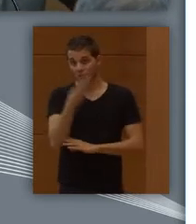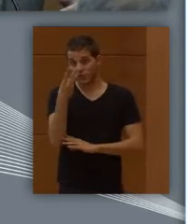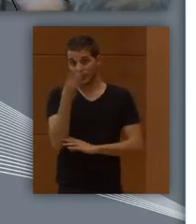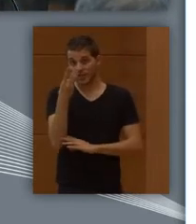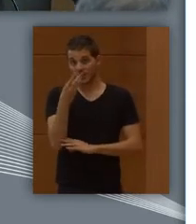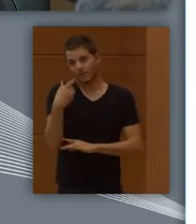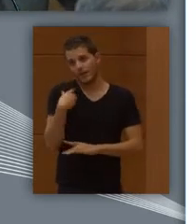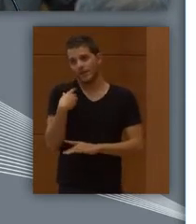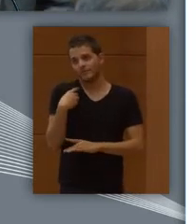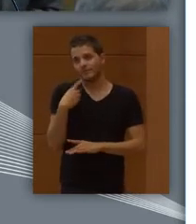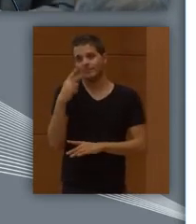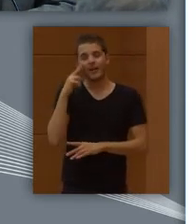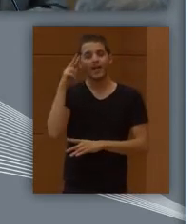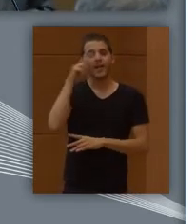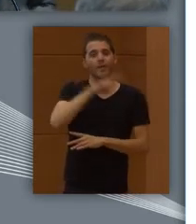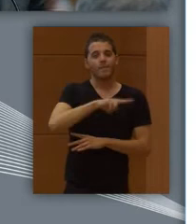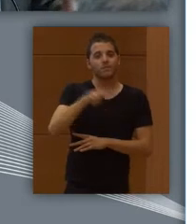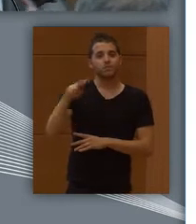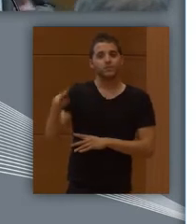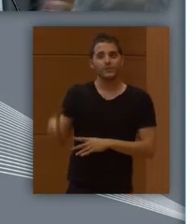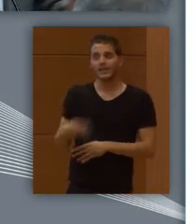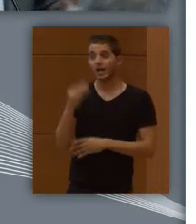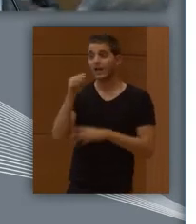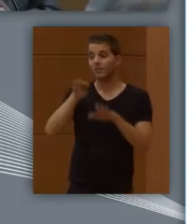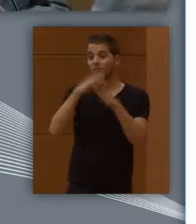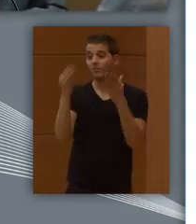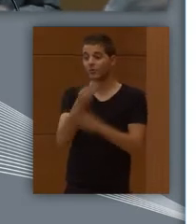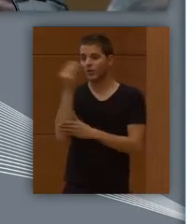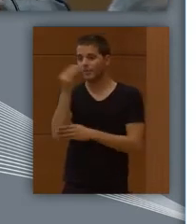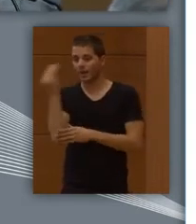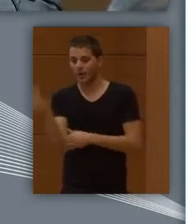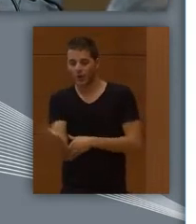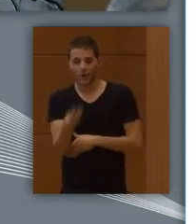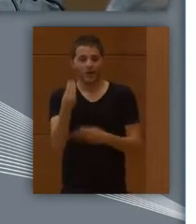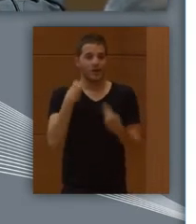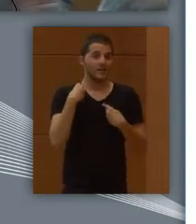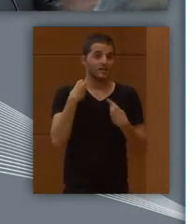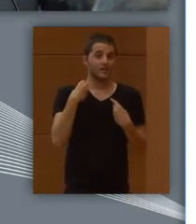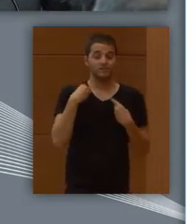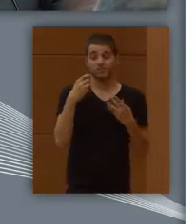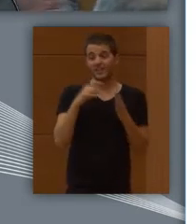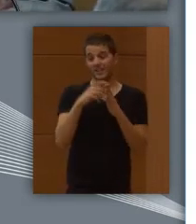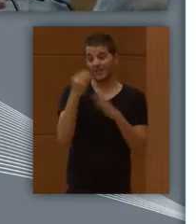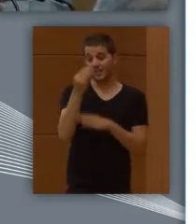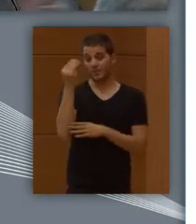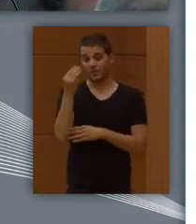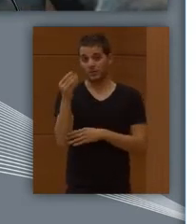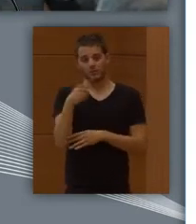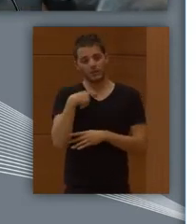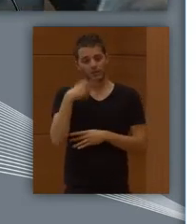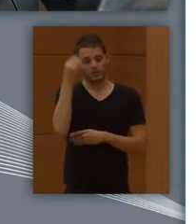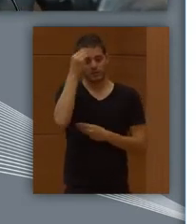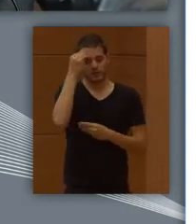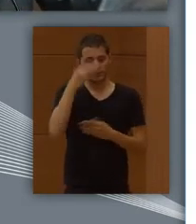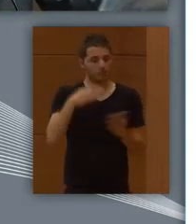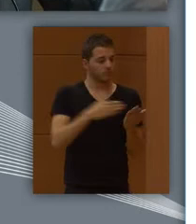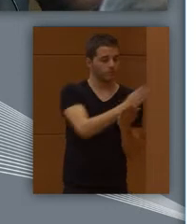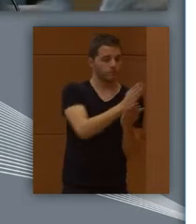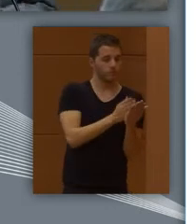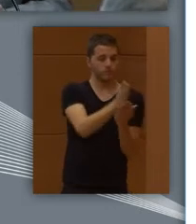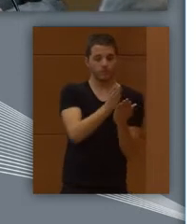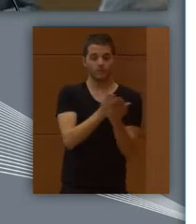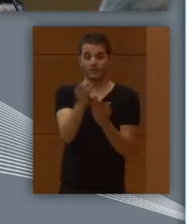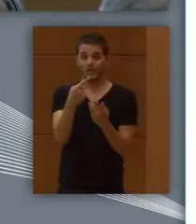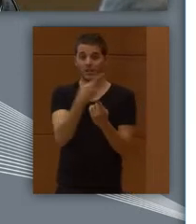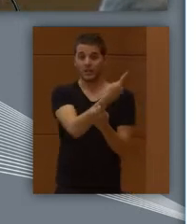descubrir mundos mejores, lugares mejores que les pudieran dar mejor vida, ¿no? Y decidieron, para aumentar sus posibilidades, pues ir cada uno por un camino diferente,